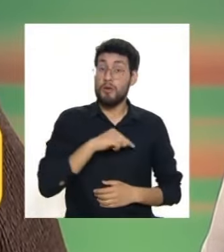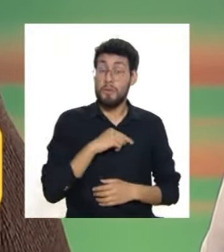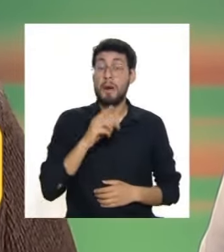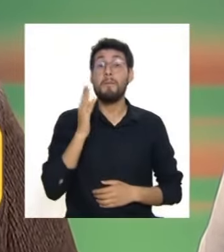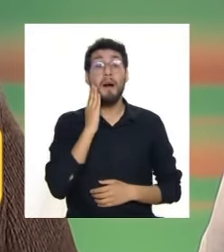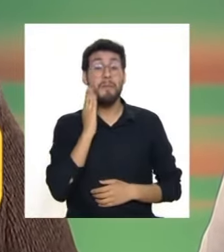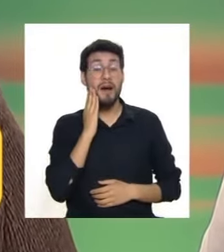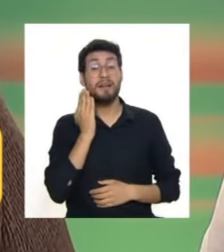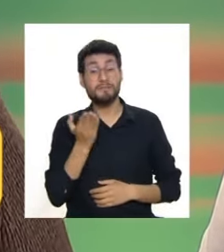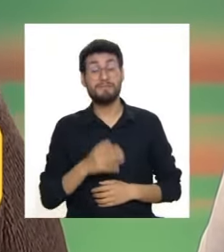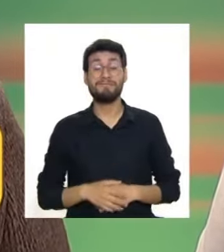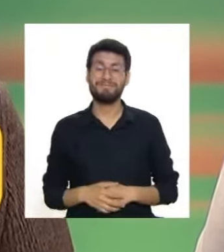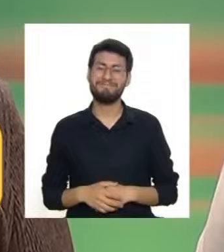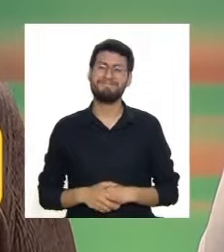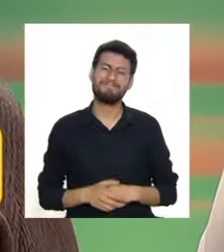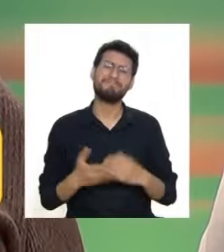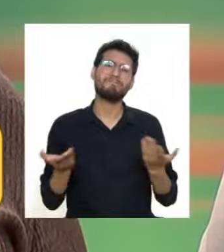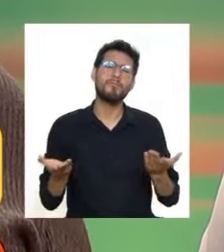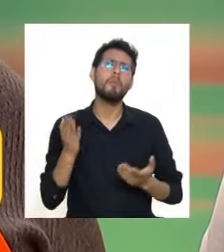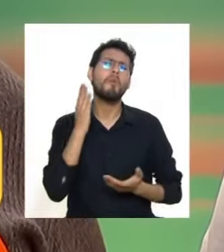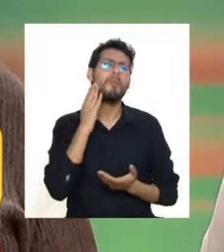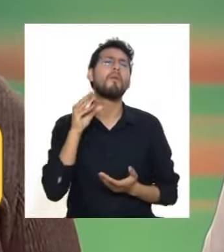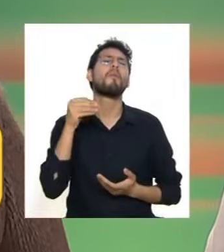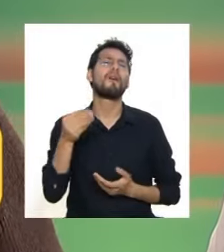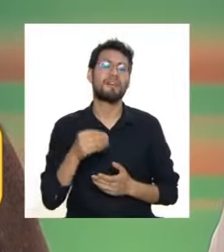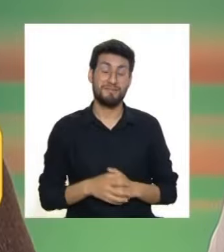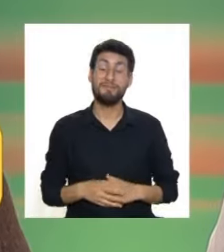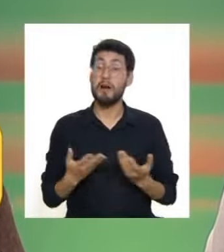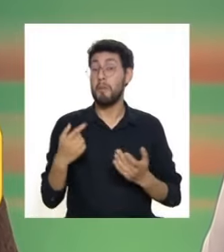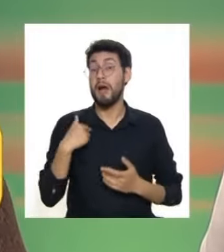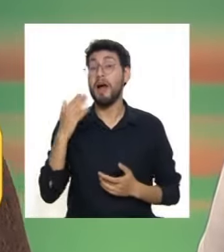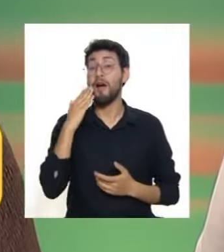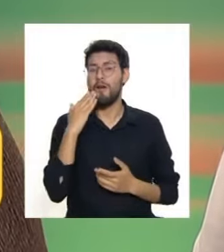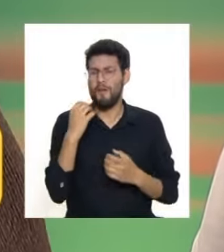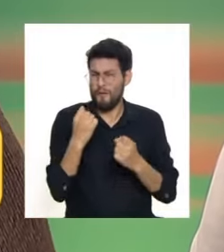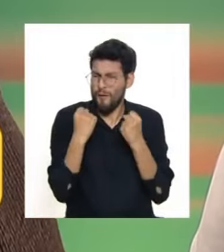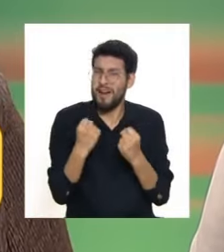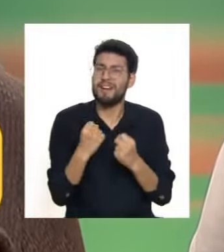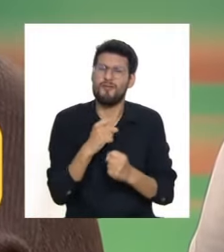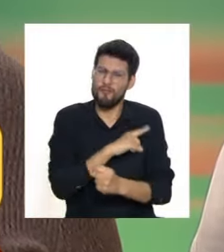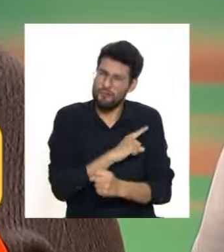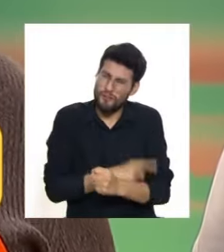las mamás, ¿por qué? Porque hay un motivo, ¿no? Quizás somos las mamás guerreras, como